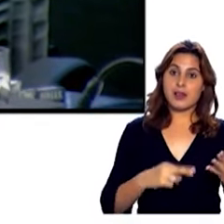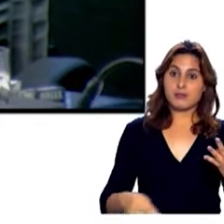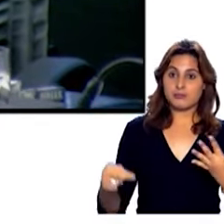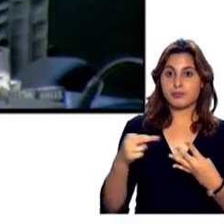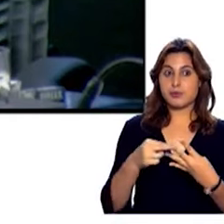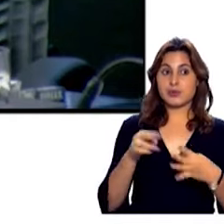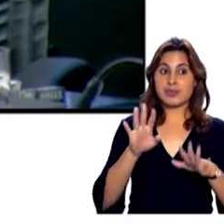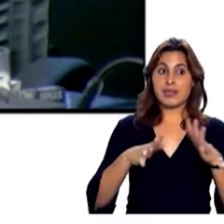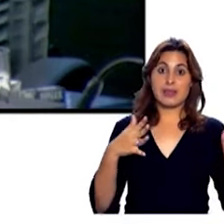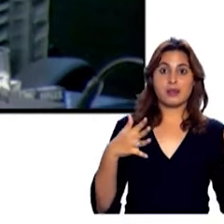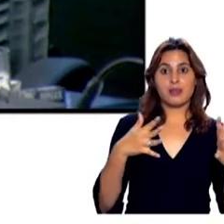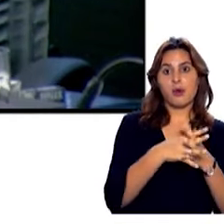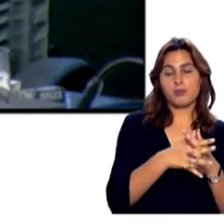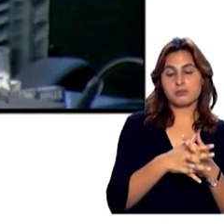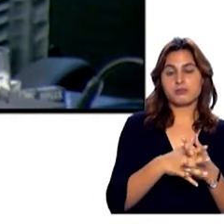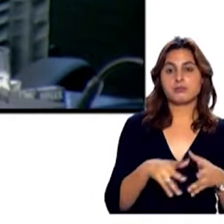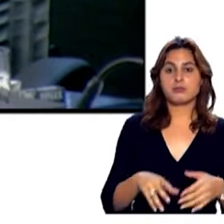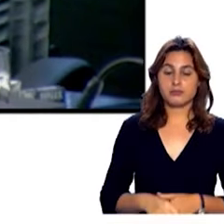como